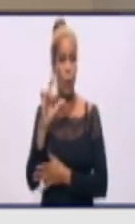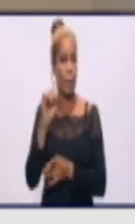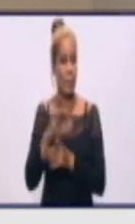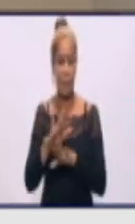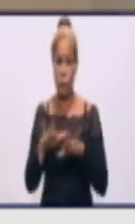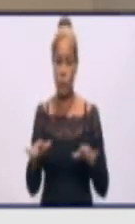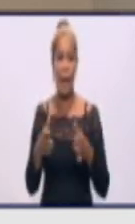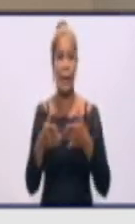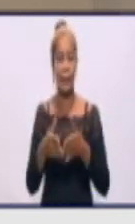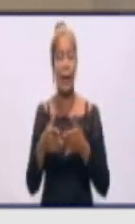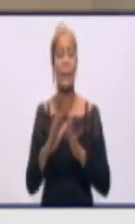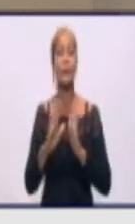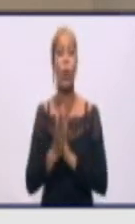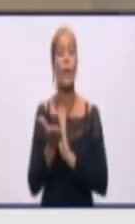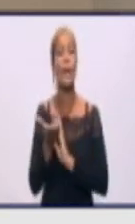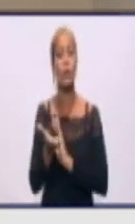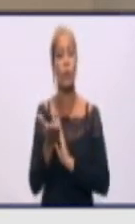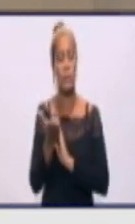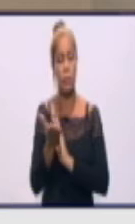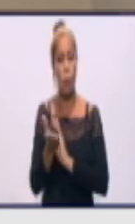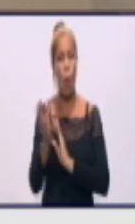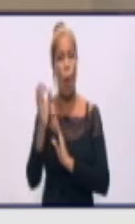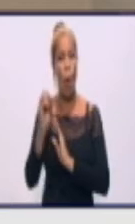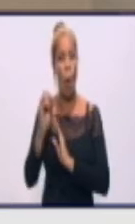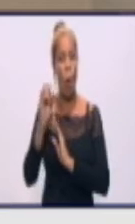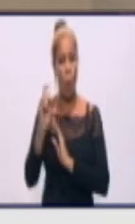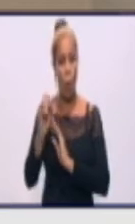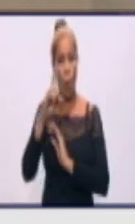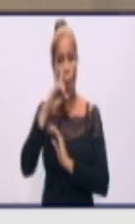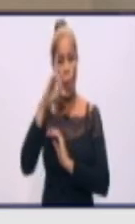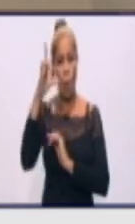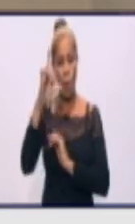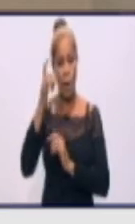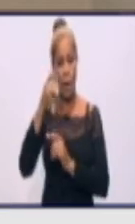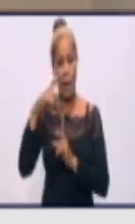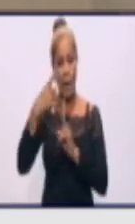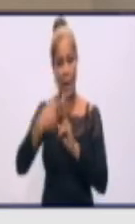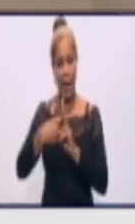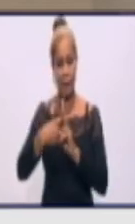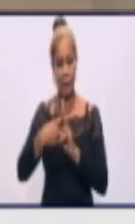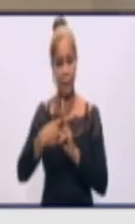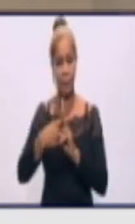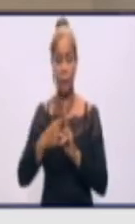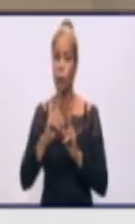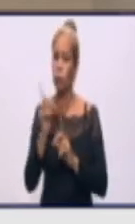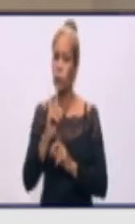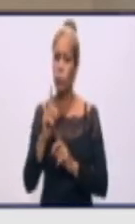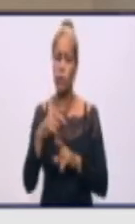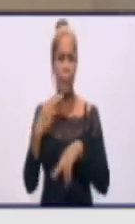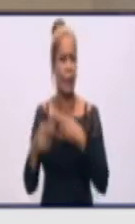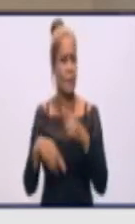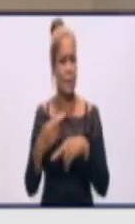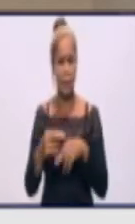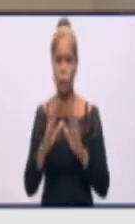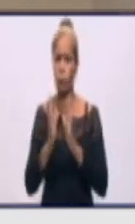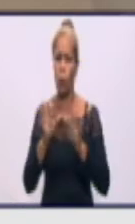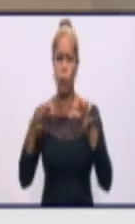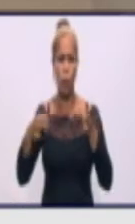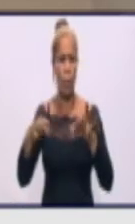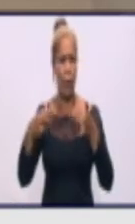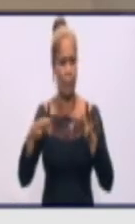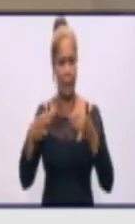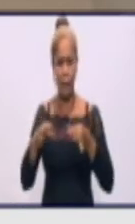las solicitudes online. Me preguntabas acerca de los trámites. No son todos los trámites inicialmente. La